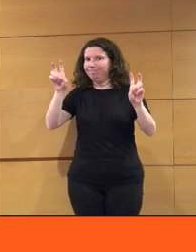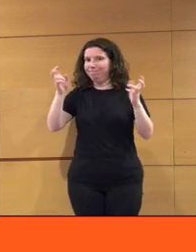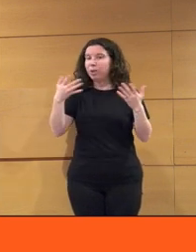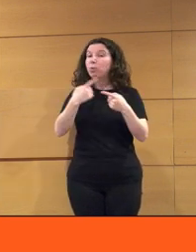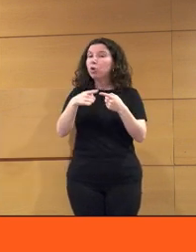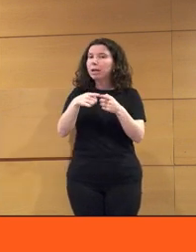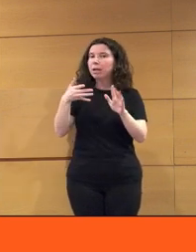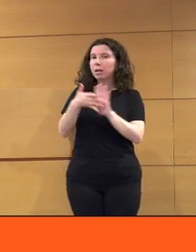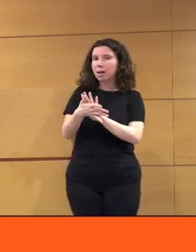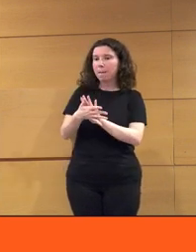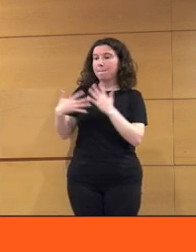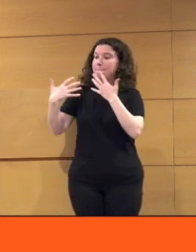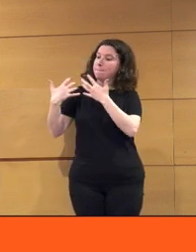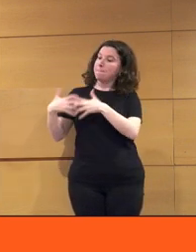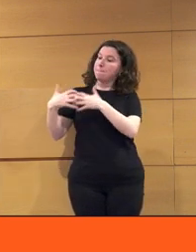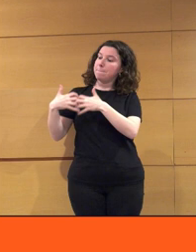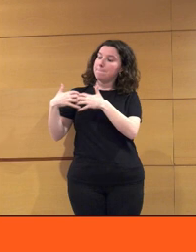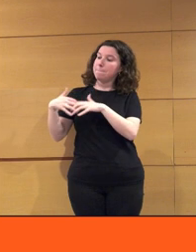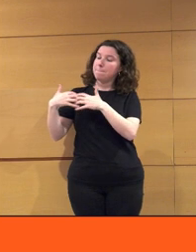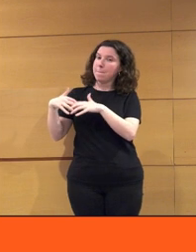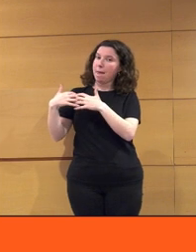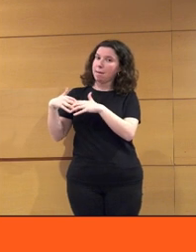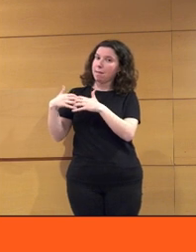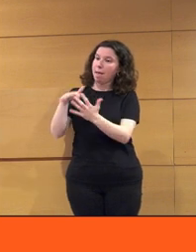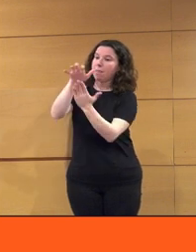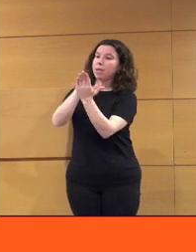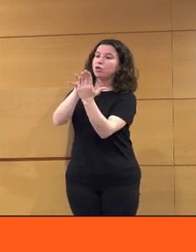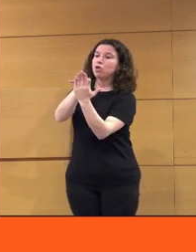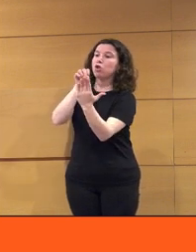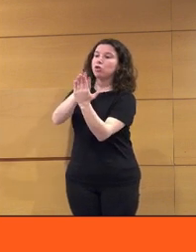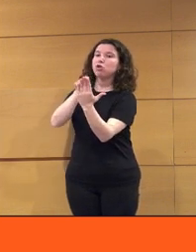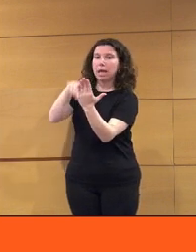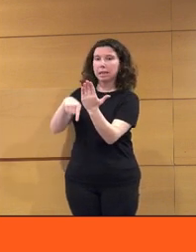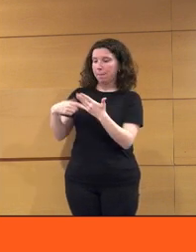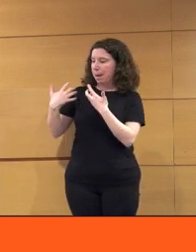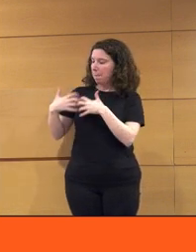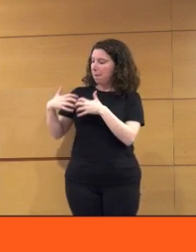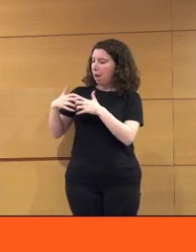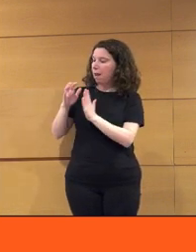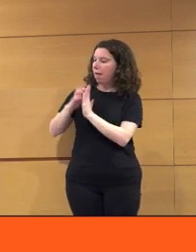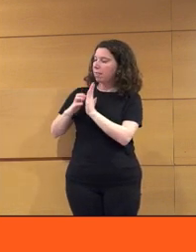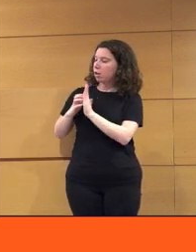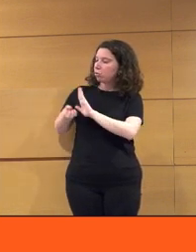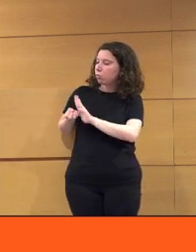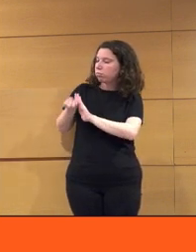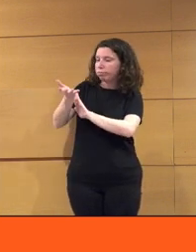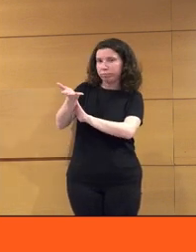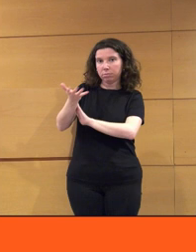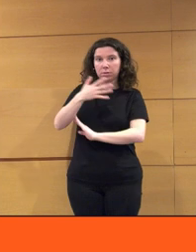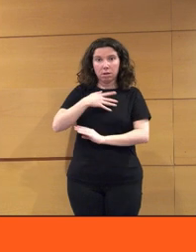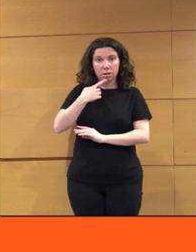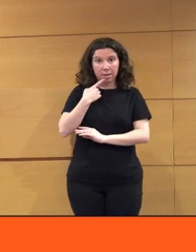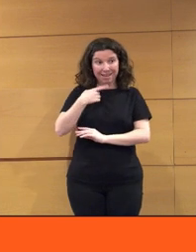entendimiento por la máquina y generación de textos por una máquina, que es muy distinto de lo que hacemos los humanos, de cómo entendemos y cómo